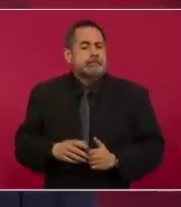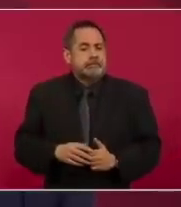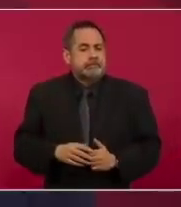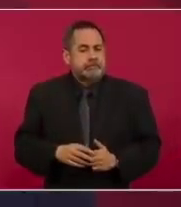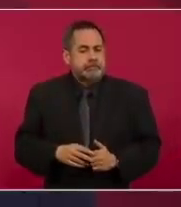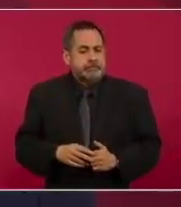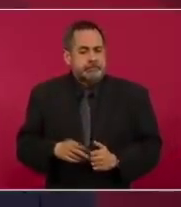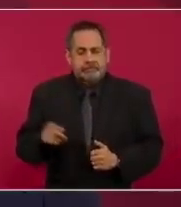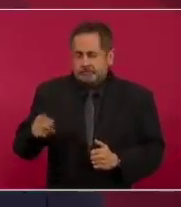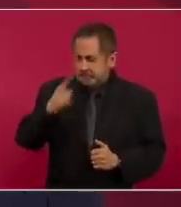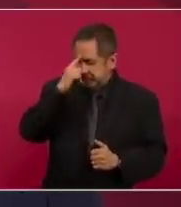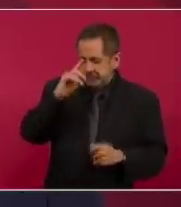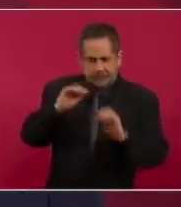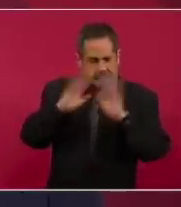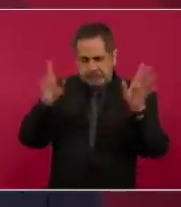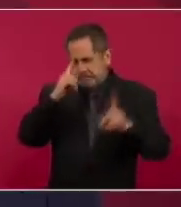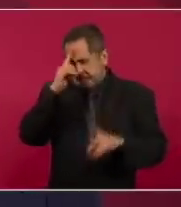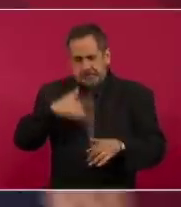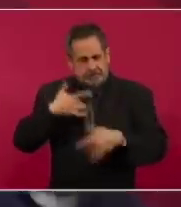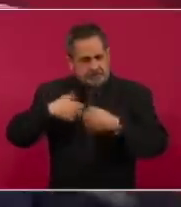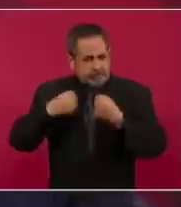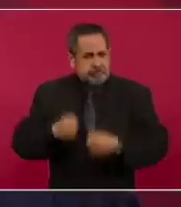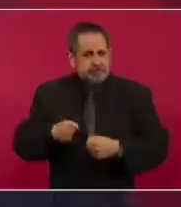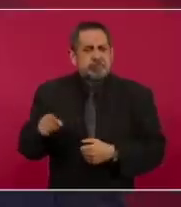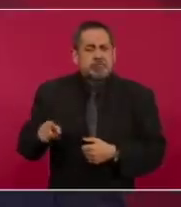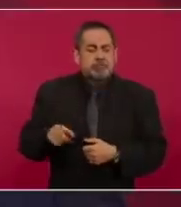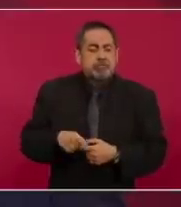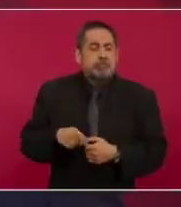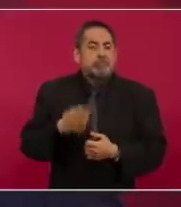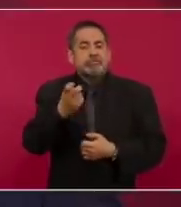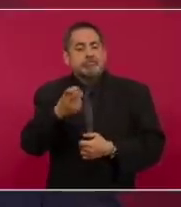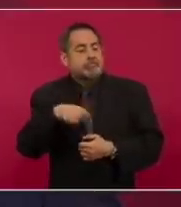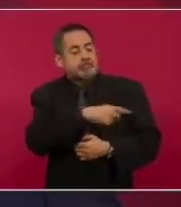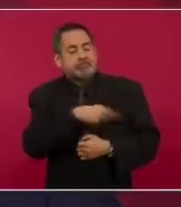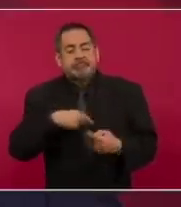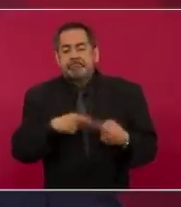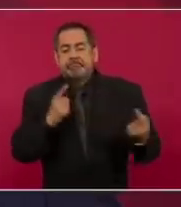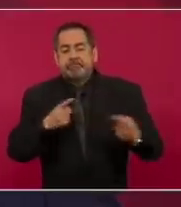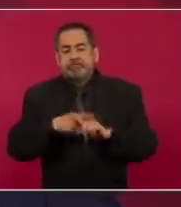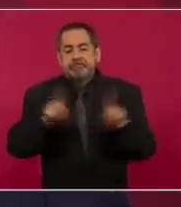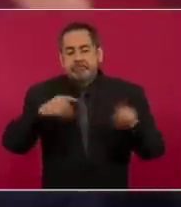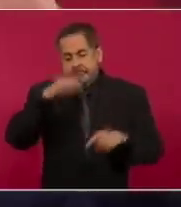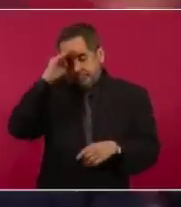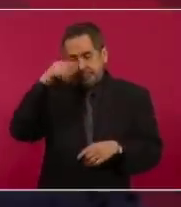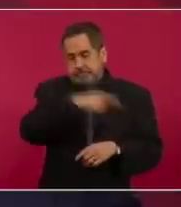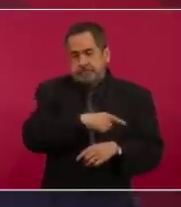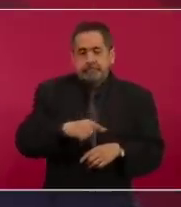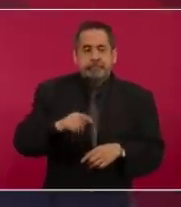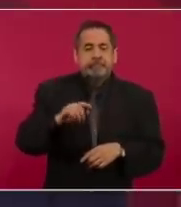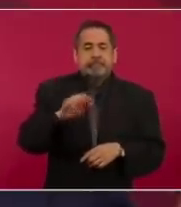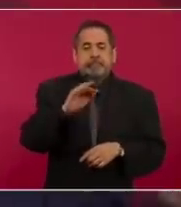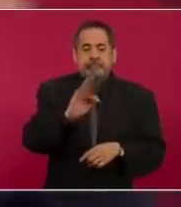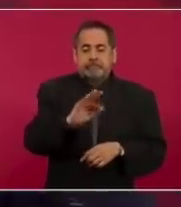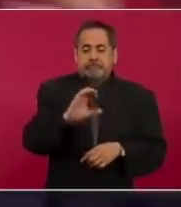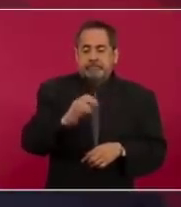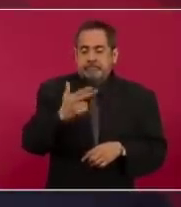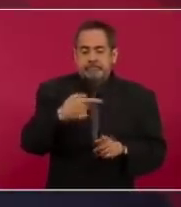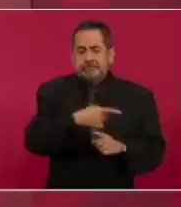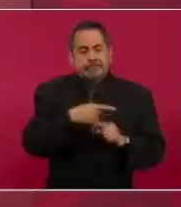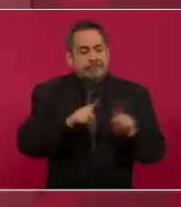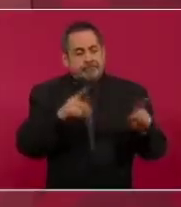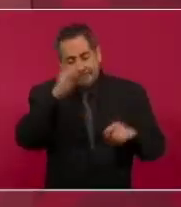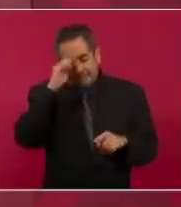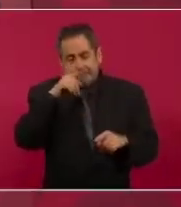De eso no tengo la menor duda. Y en eso discrepamos. Él no está pensando en eso, pero no solo es